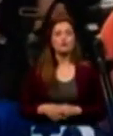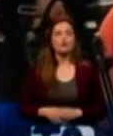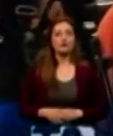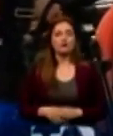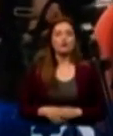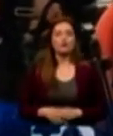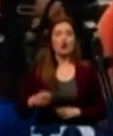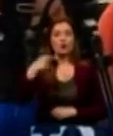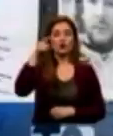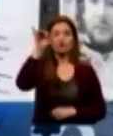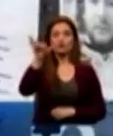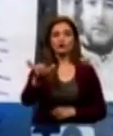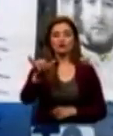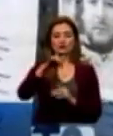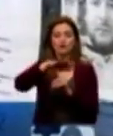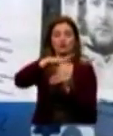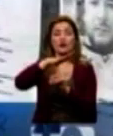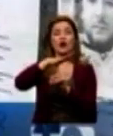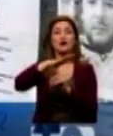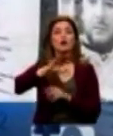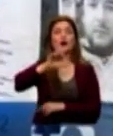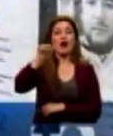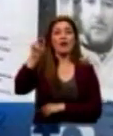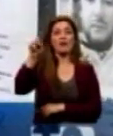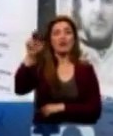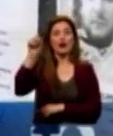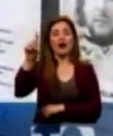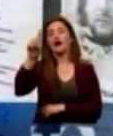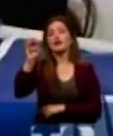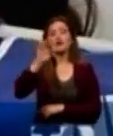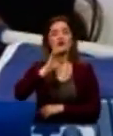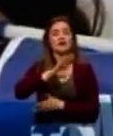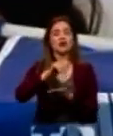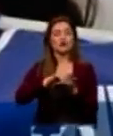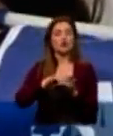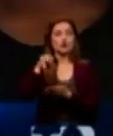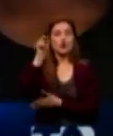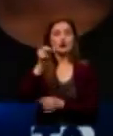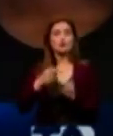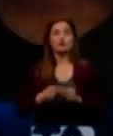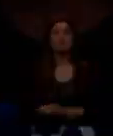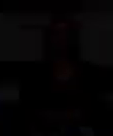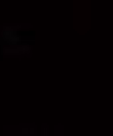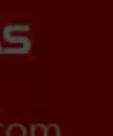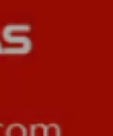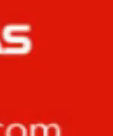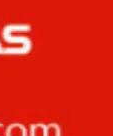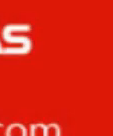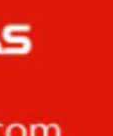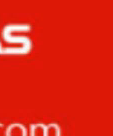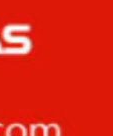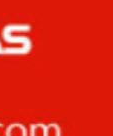se llevará a cabo el próximo sábado en el Parque Julio Andrade, en el centro norte de Quito. Helen Quiñones, 24 horas.